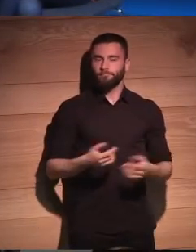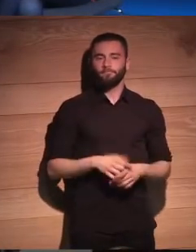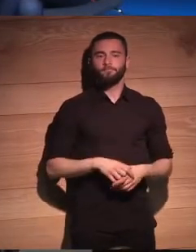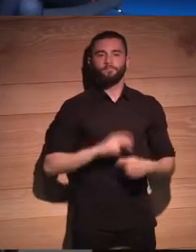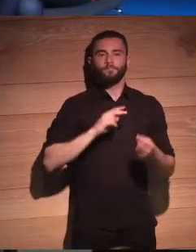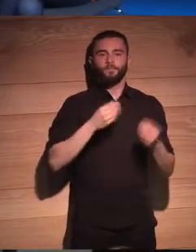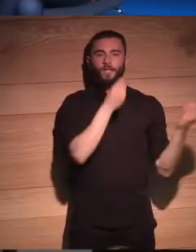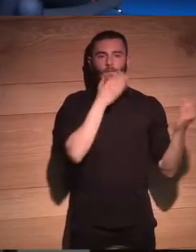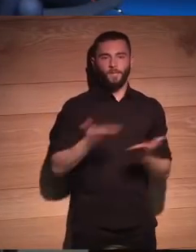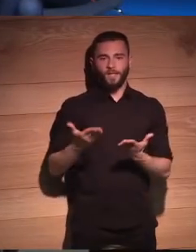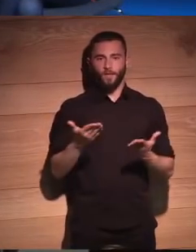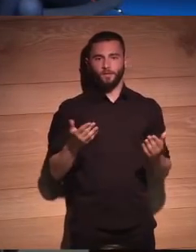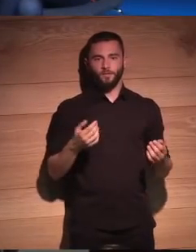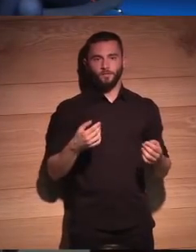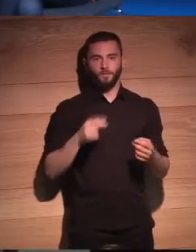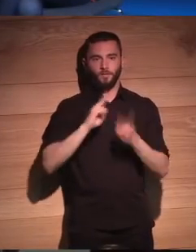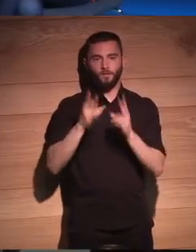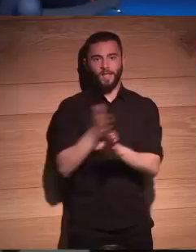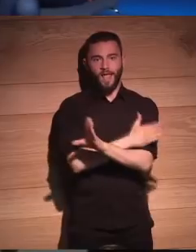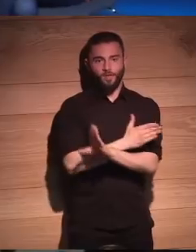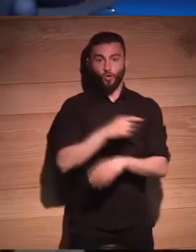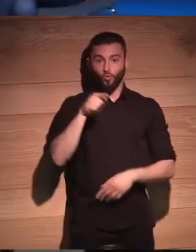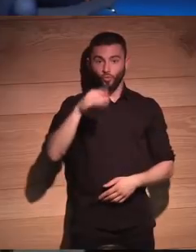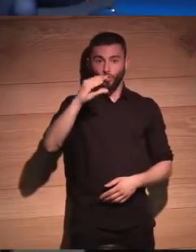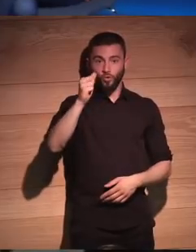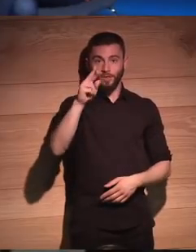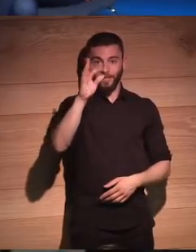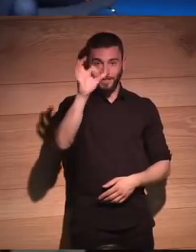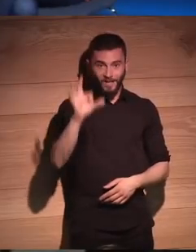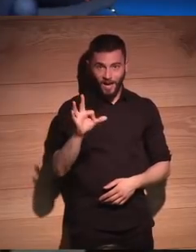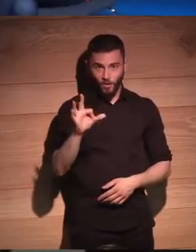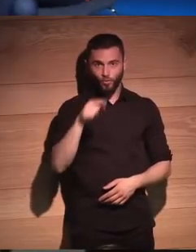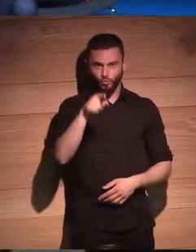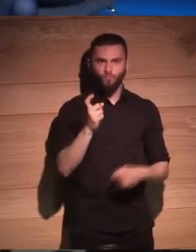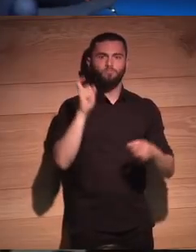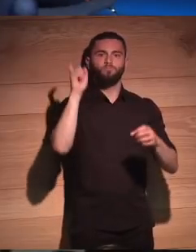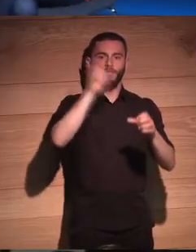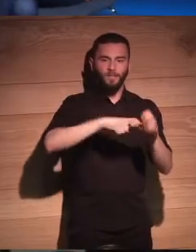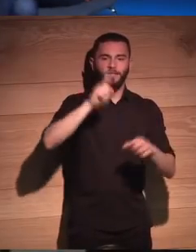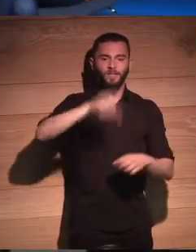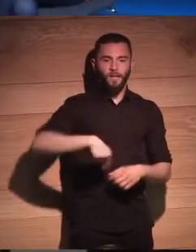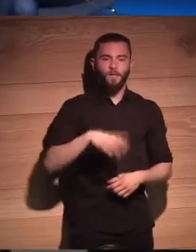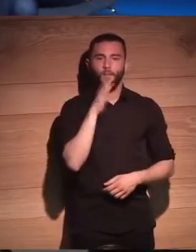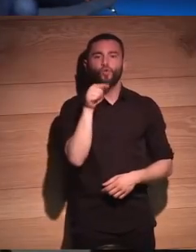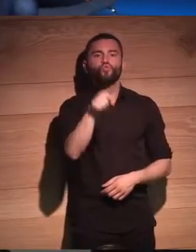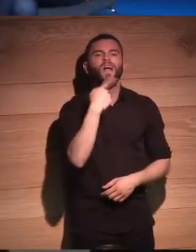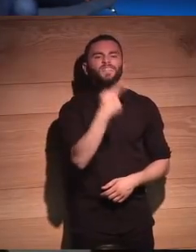nuestros invitados, Carlos, tú también vas a intervenir. Por alusiones, porque has dicho por fin. Y luego nos explicas